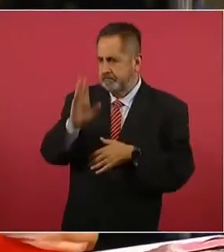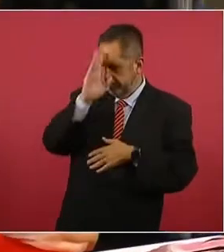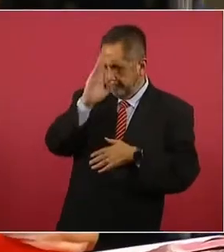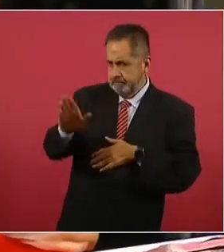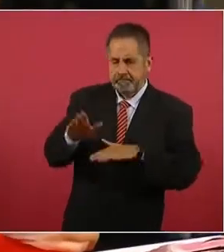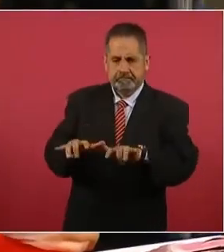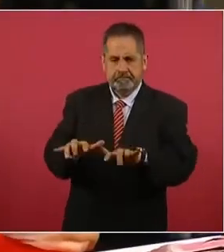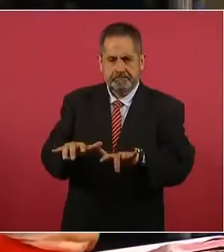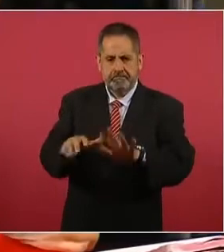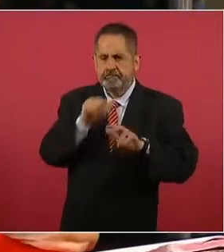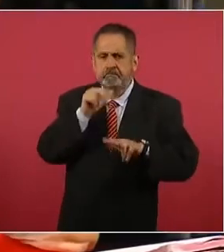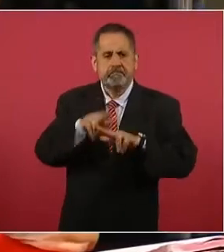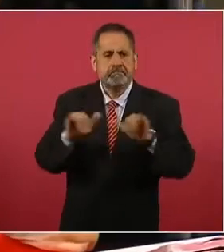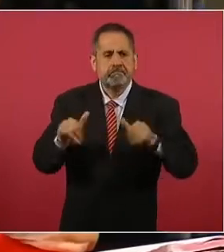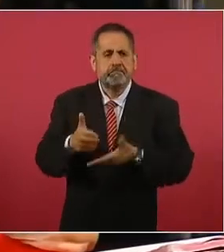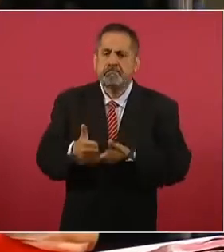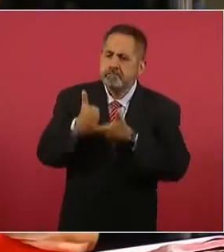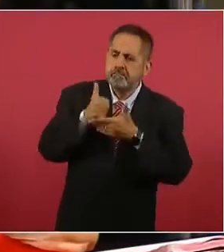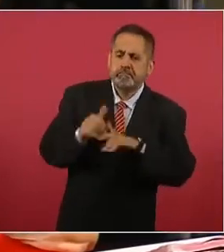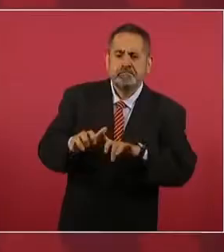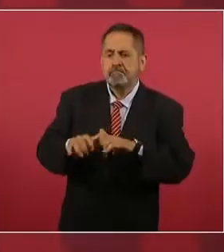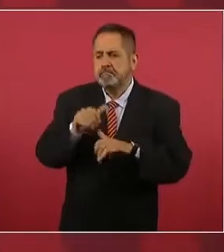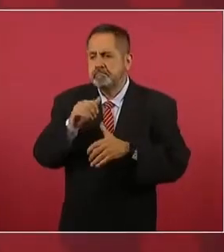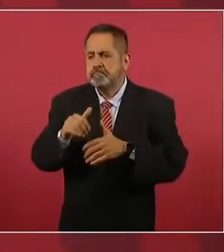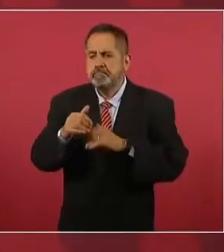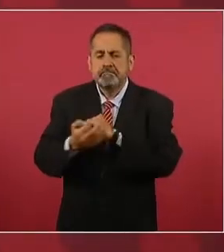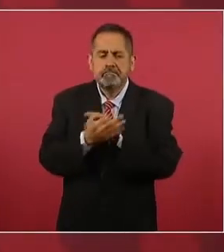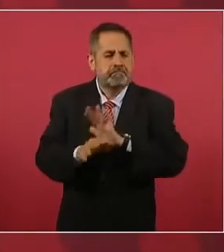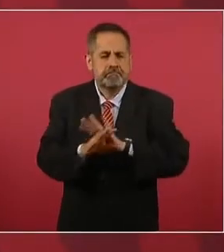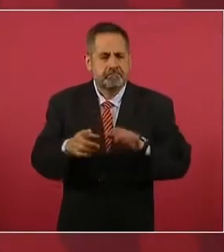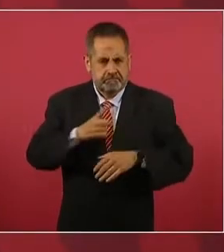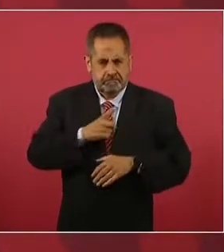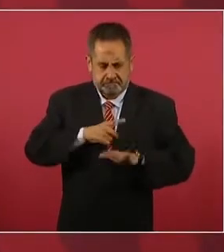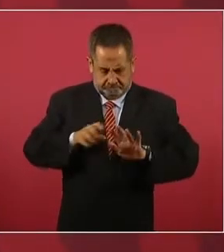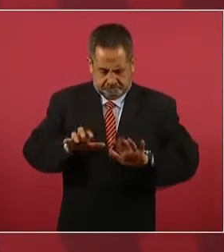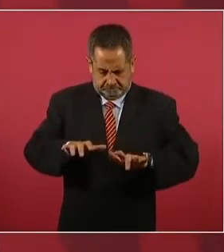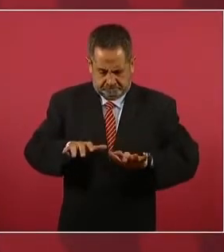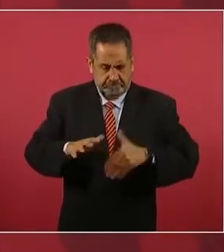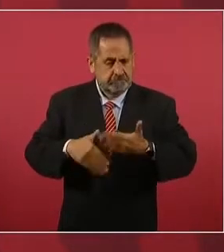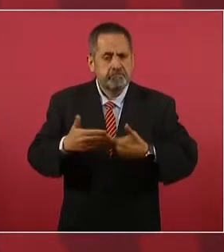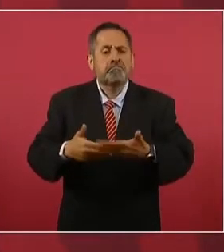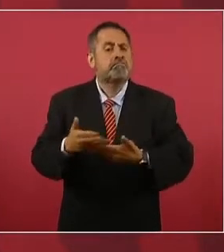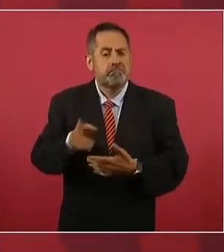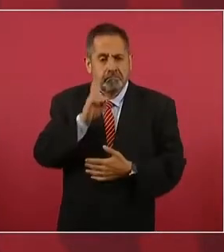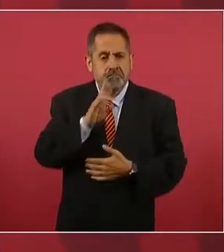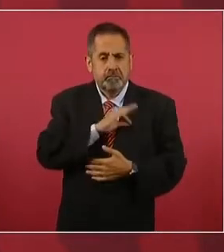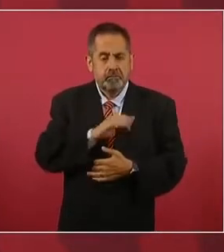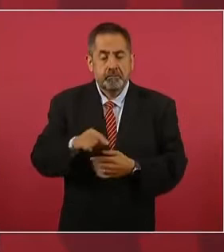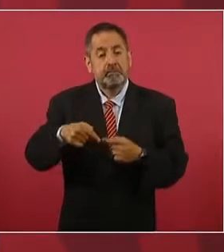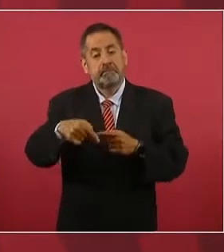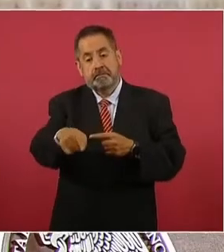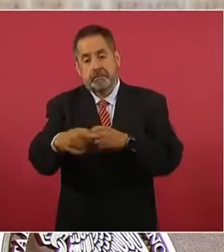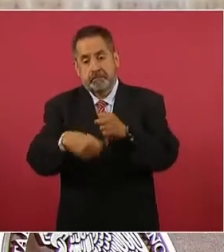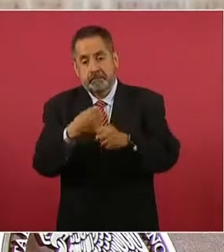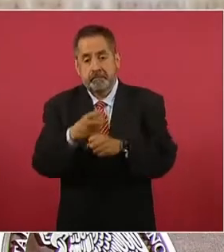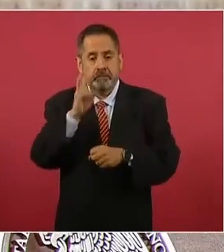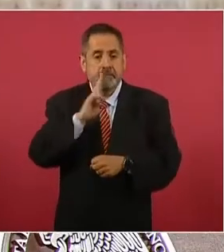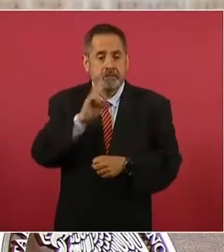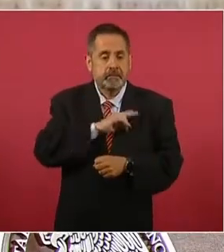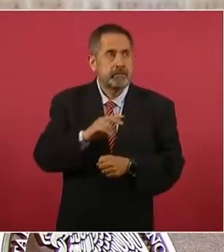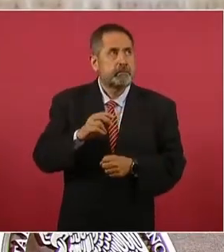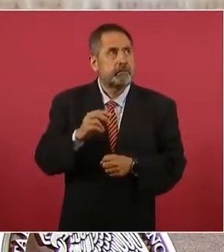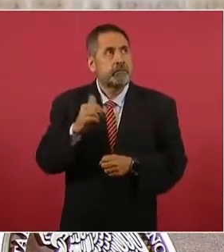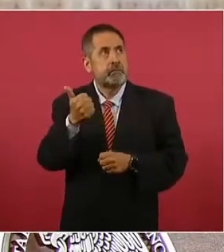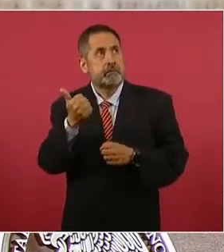necesita que absolutamente nadie intervenga. Lo que queremos lograr para finalizar este año es que 6 procesos